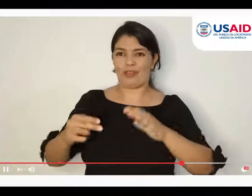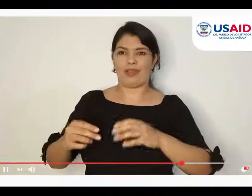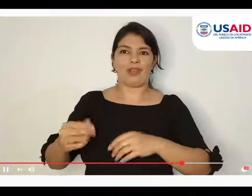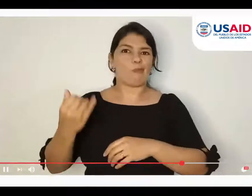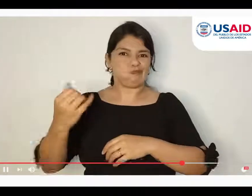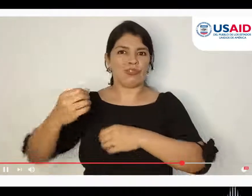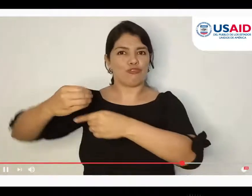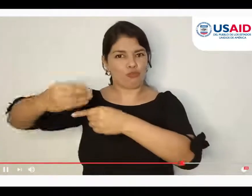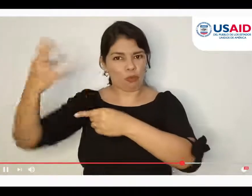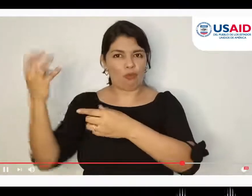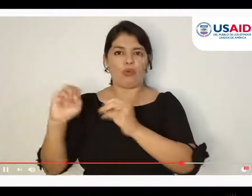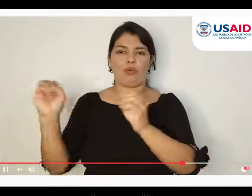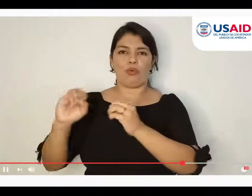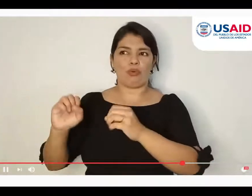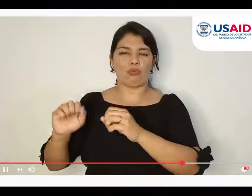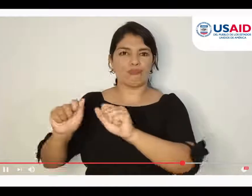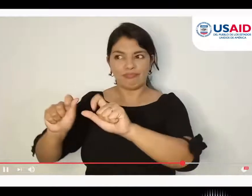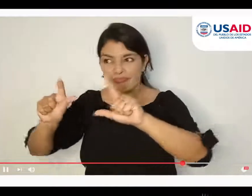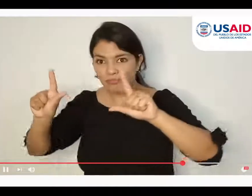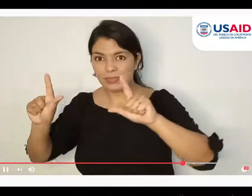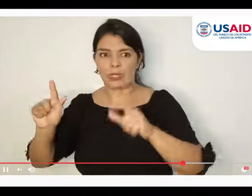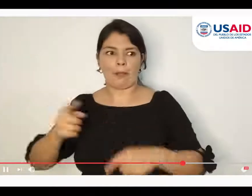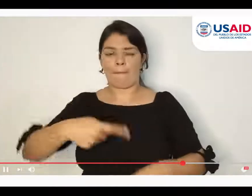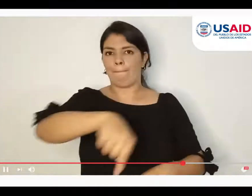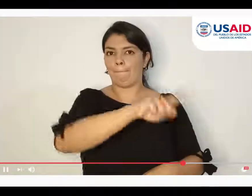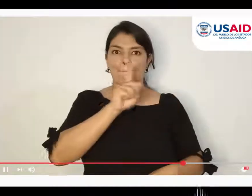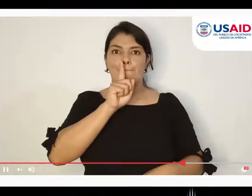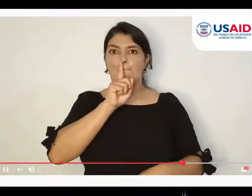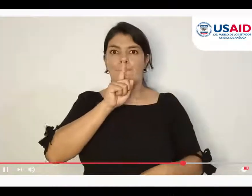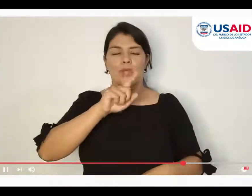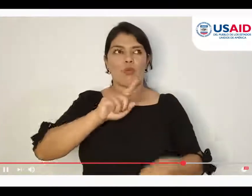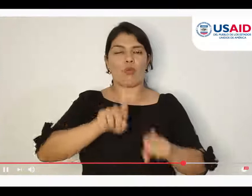de nosotros, de poder disfrutar o acceder a diferentes,